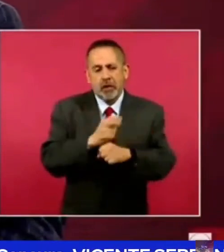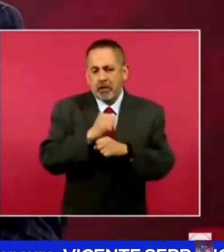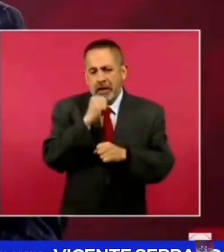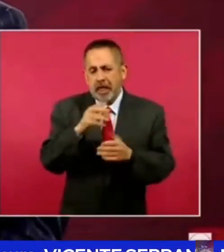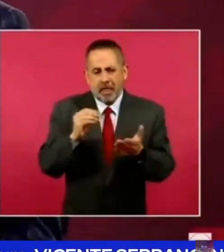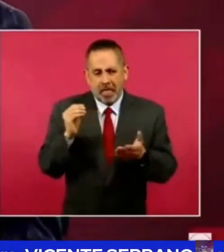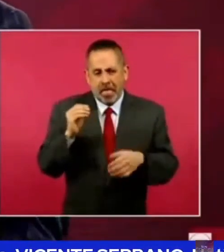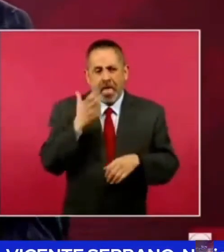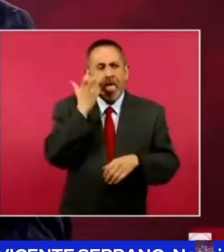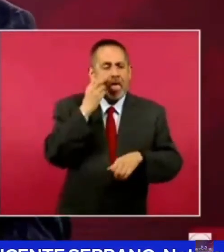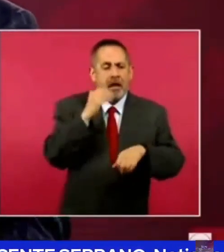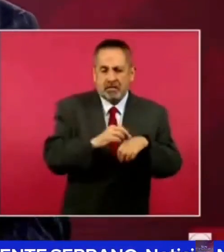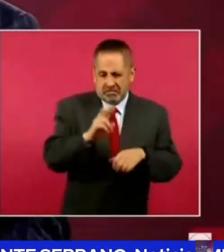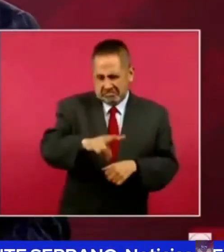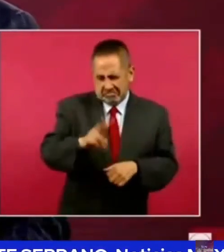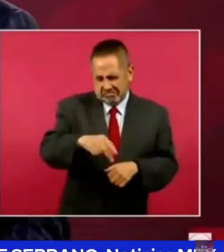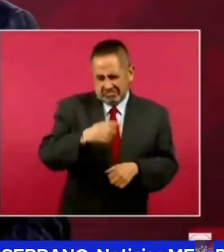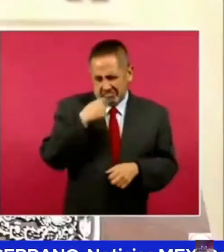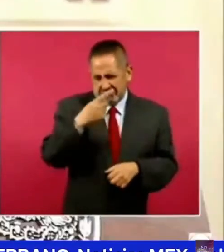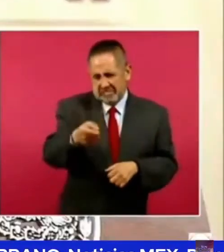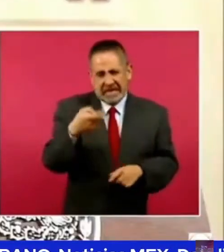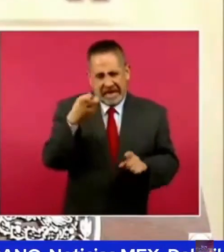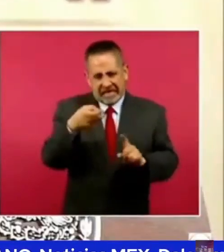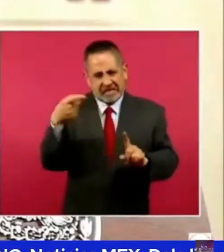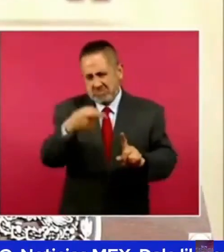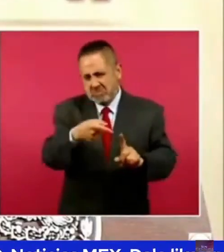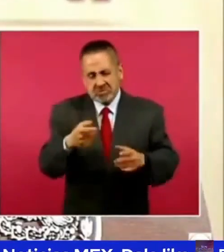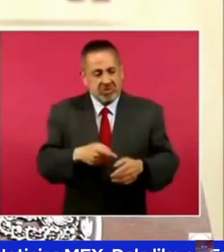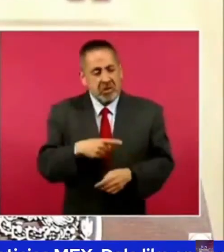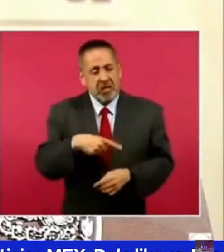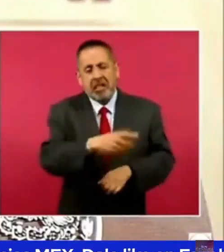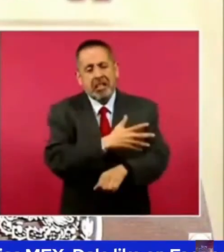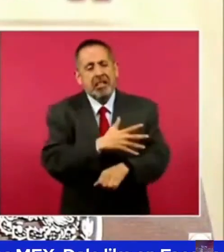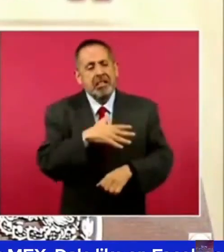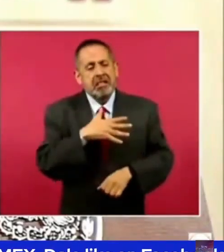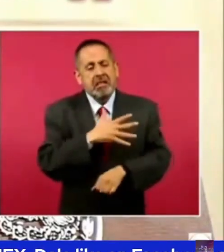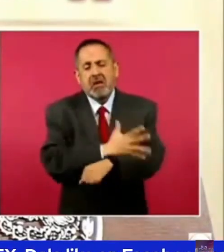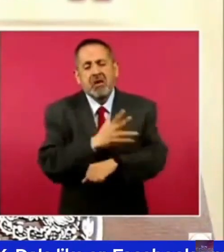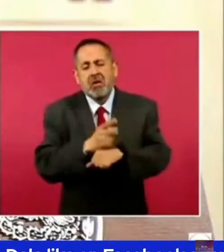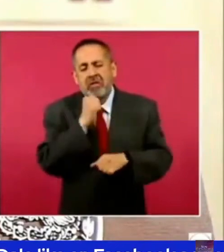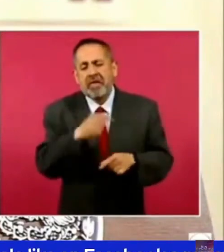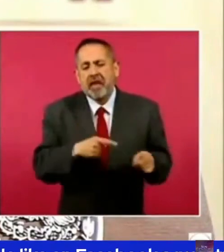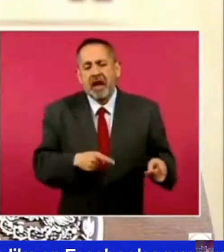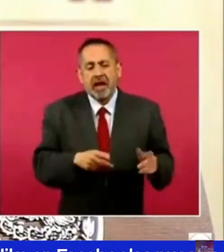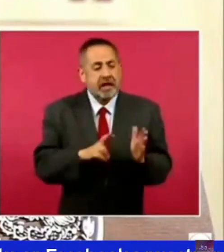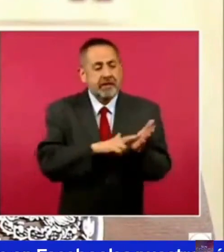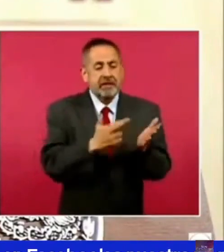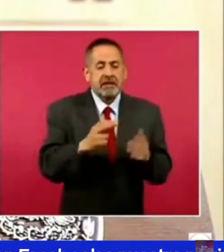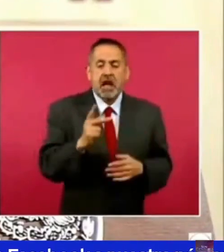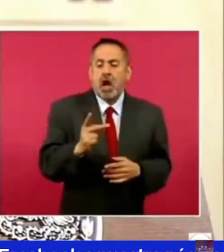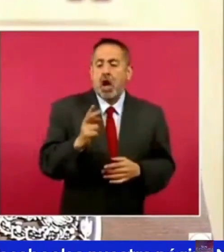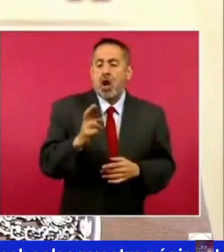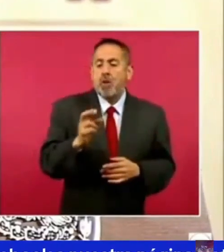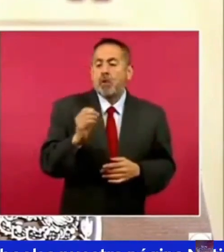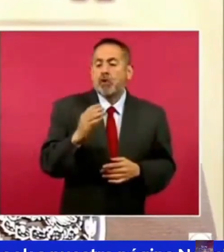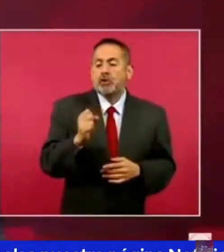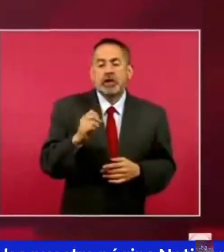Ese es el meollo de la cuestión. O sea, no hay